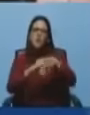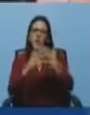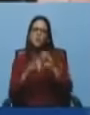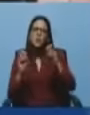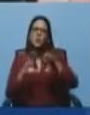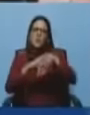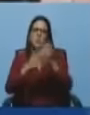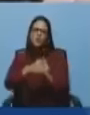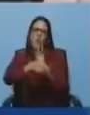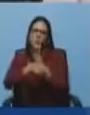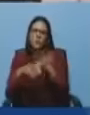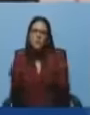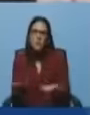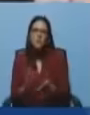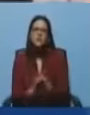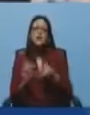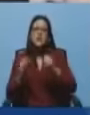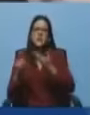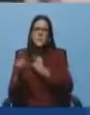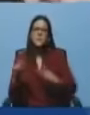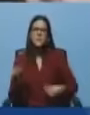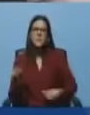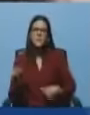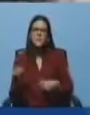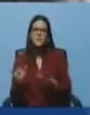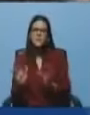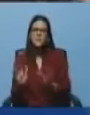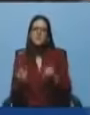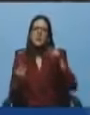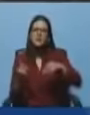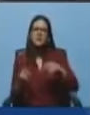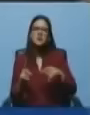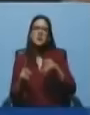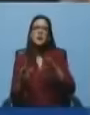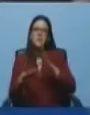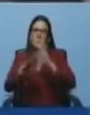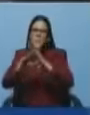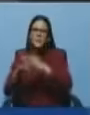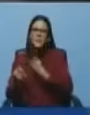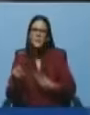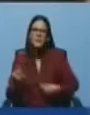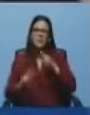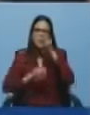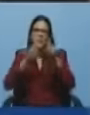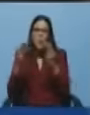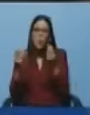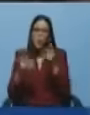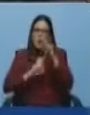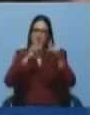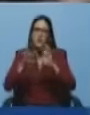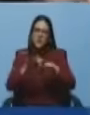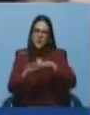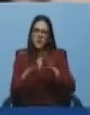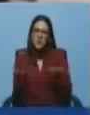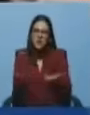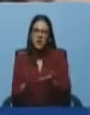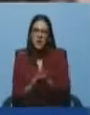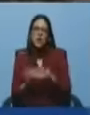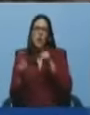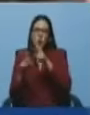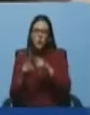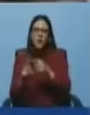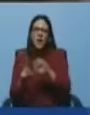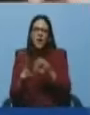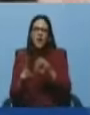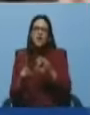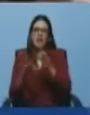mundo de los BRICS, de verdad. Presidente, ¿se puede decir que este importante evento, presidente? Señor presidente. Con mucha pregunta. Usted acaba de